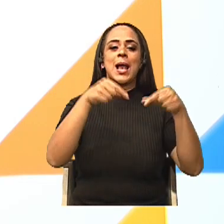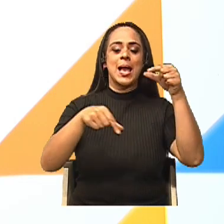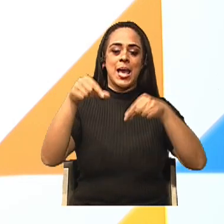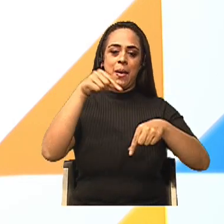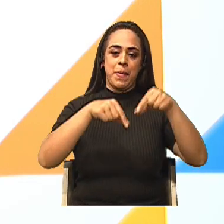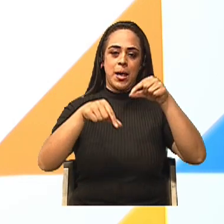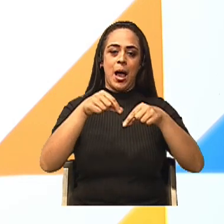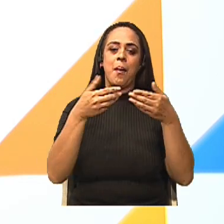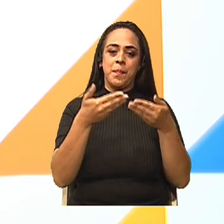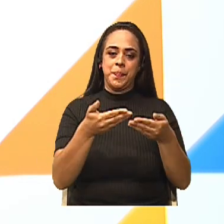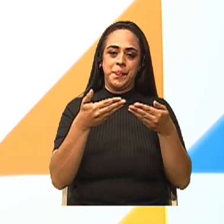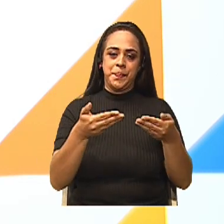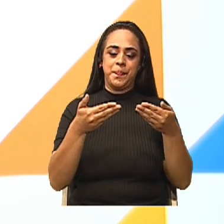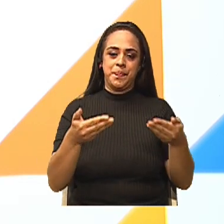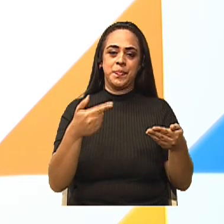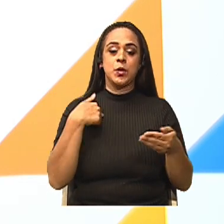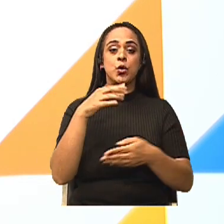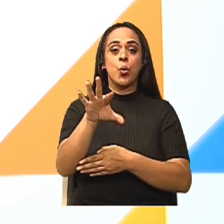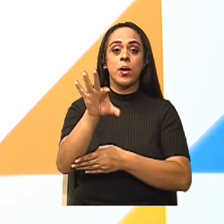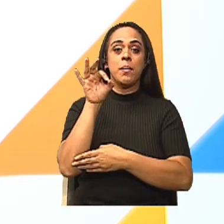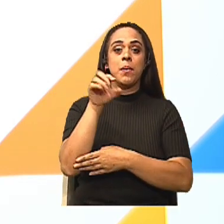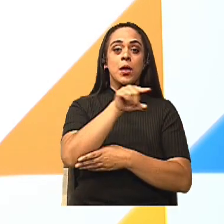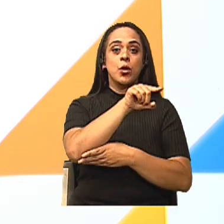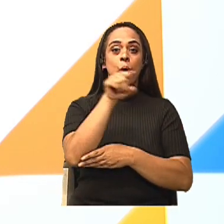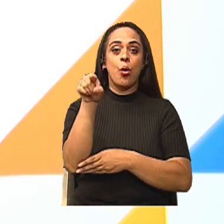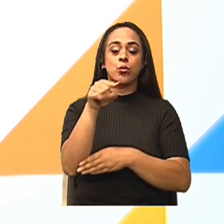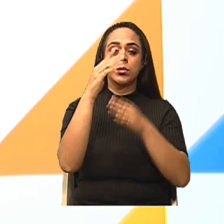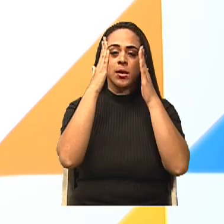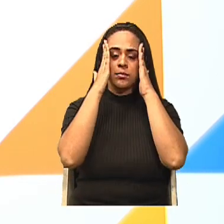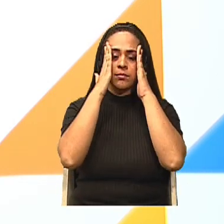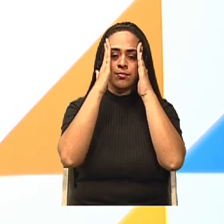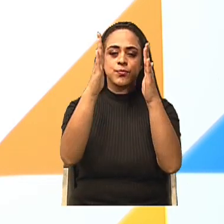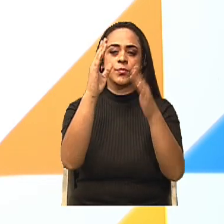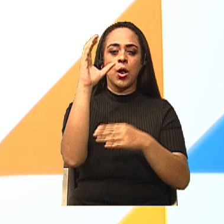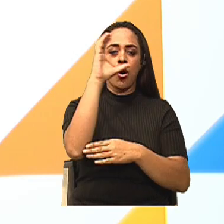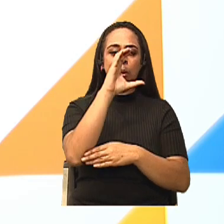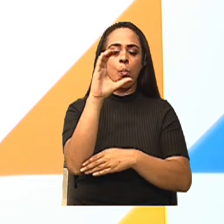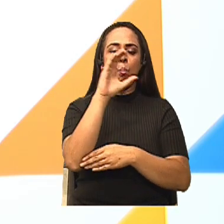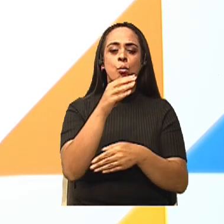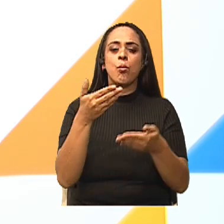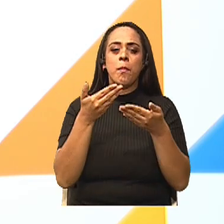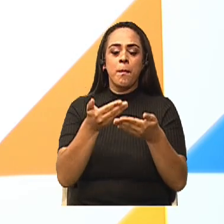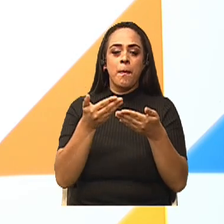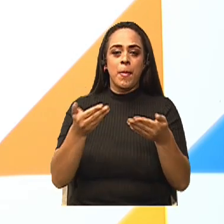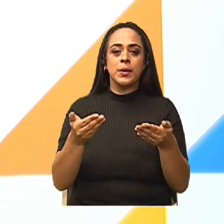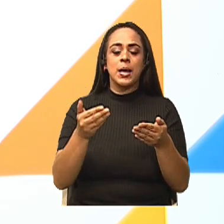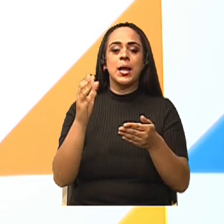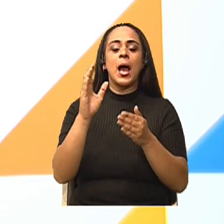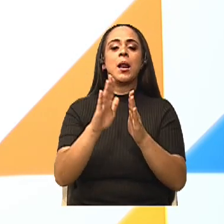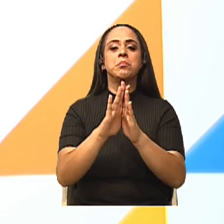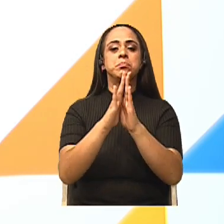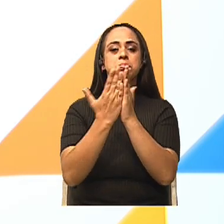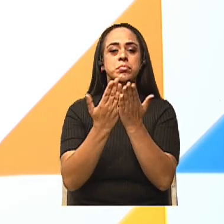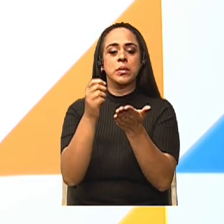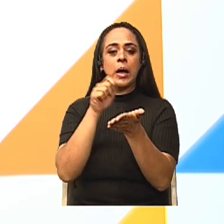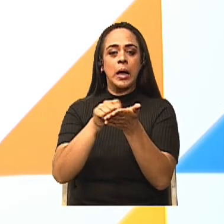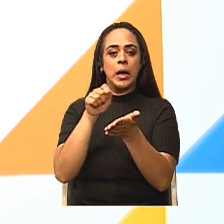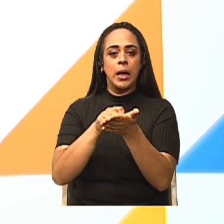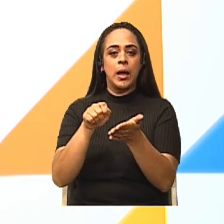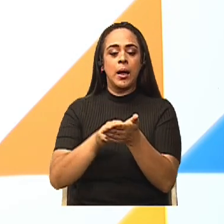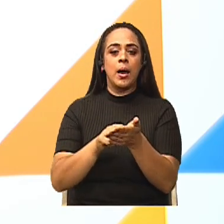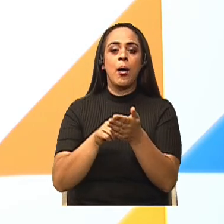los invito a que pongan mucha atención, busquen sus materiales, busquen un papel y lápiz y por